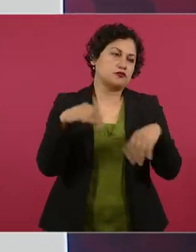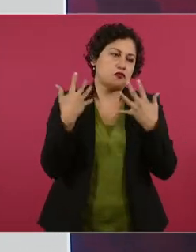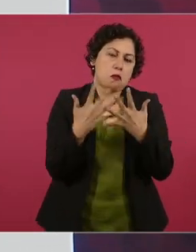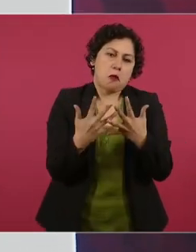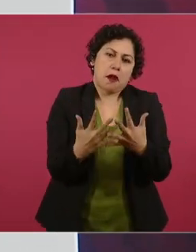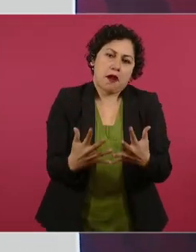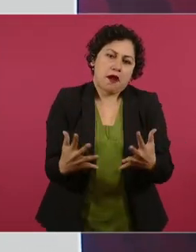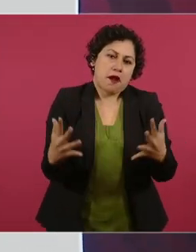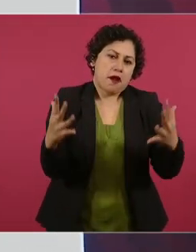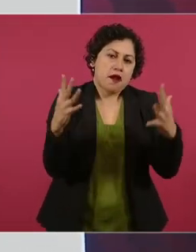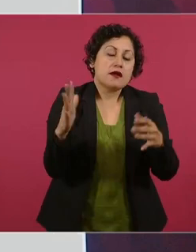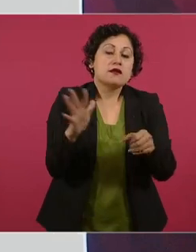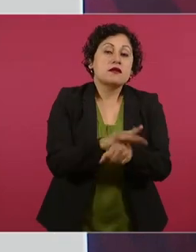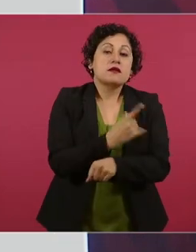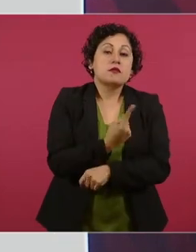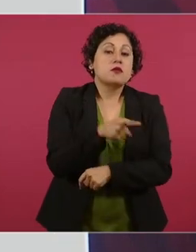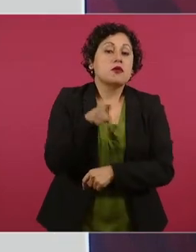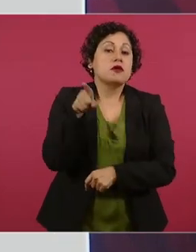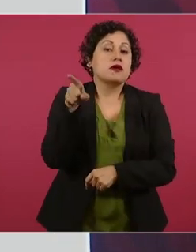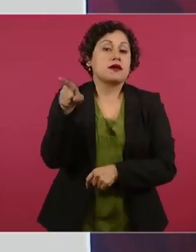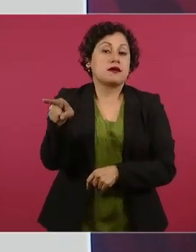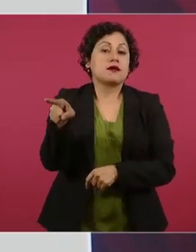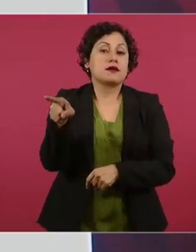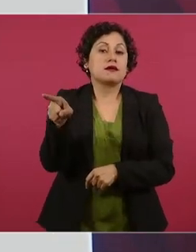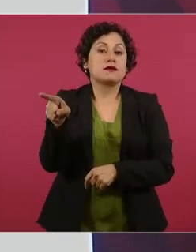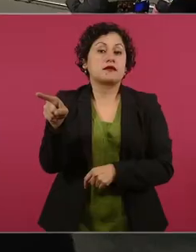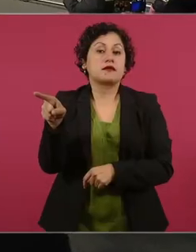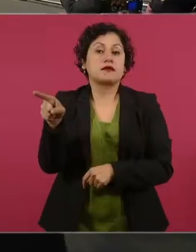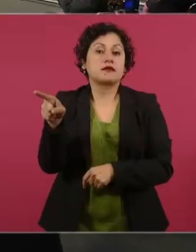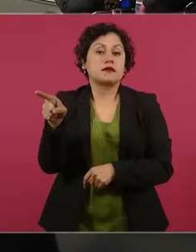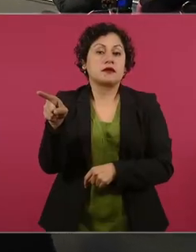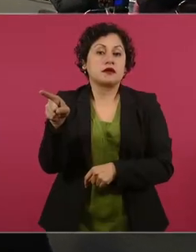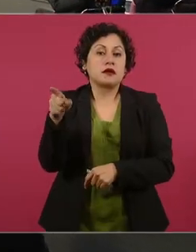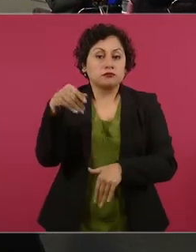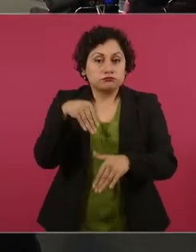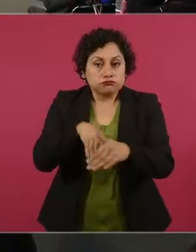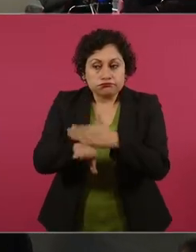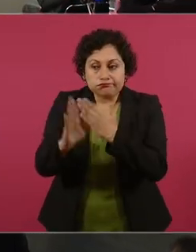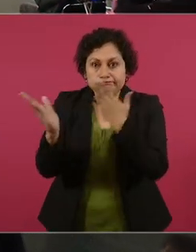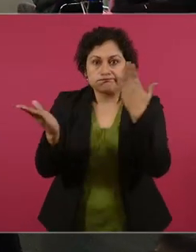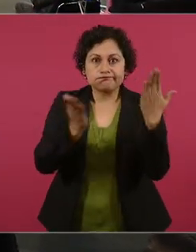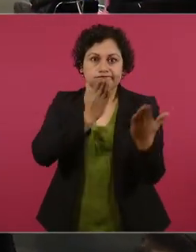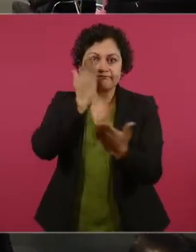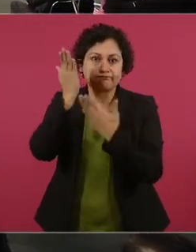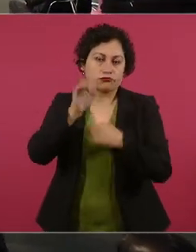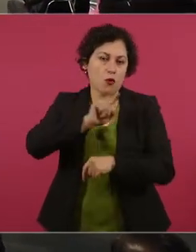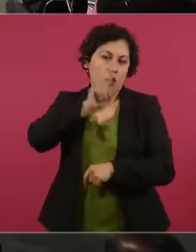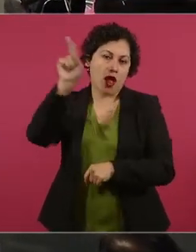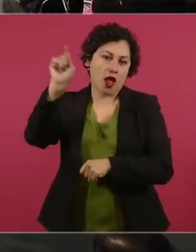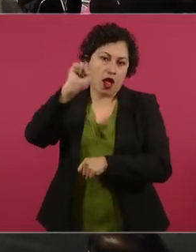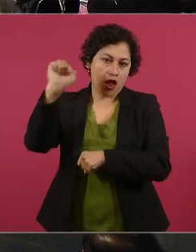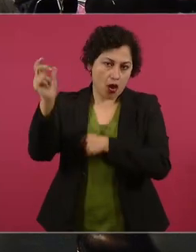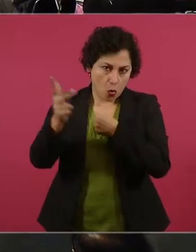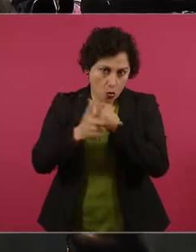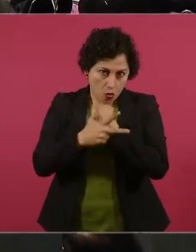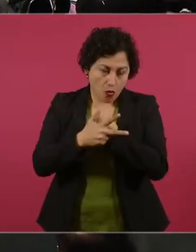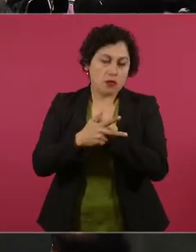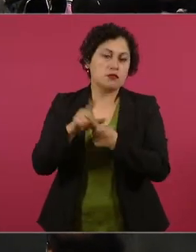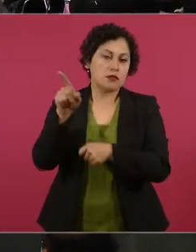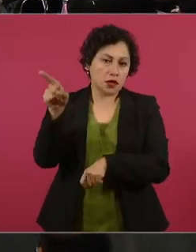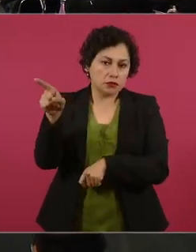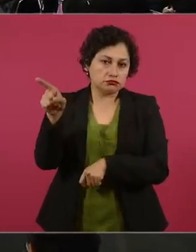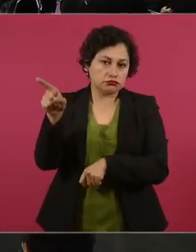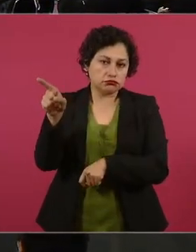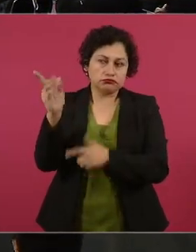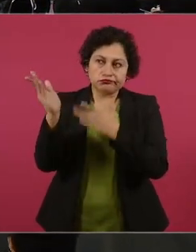tuvo la oportunidad de estudiar, estuvo en Europa. Y esto le